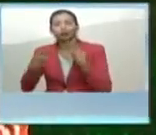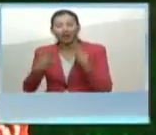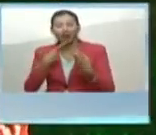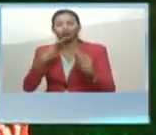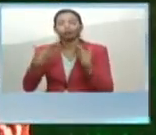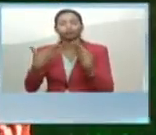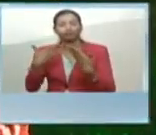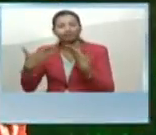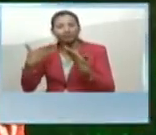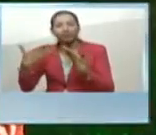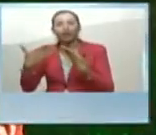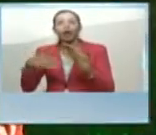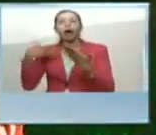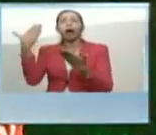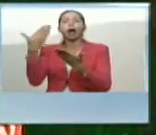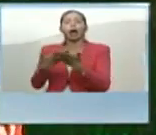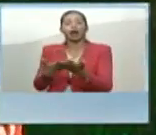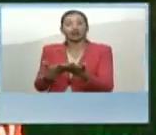fórmula